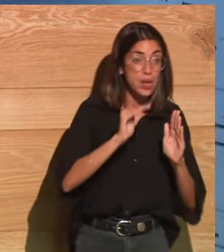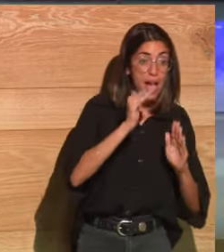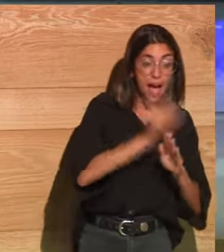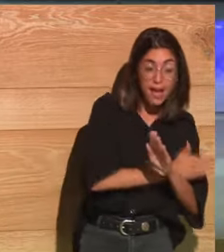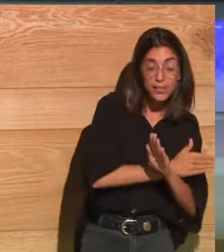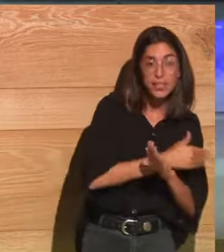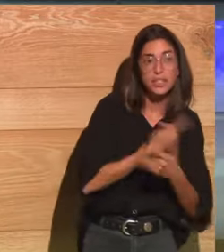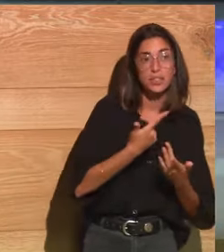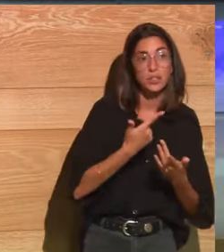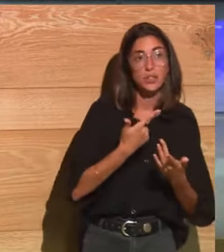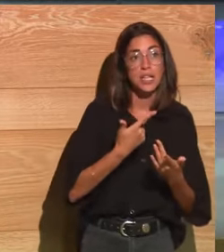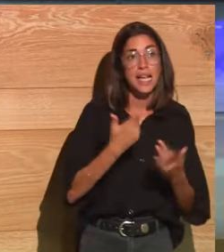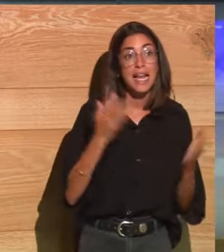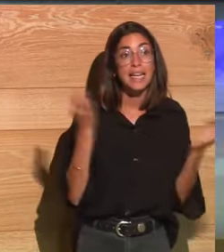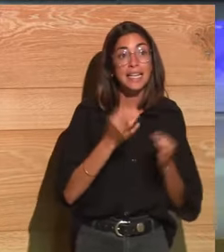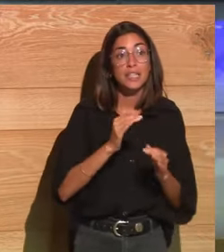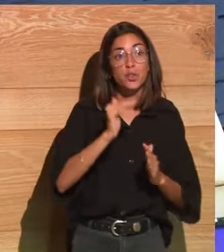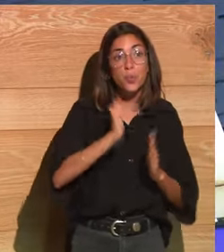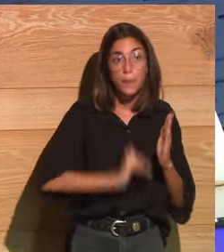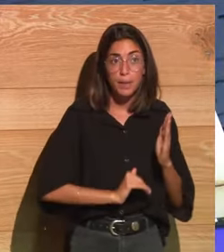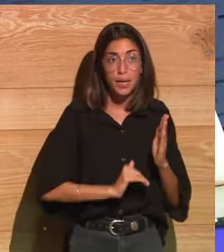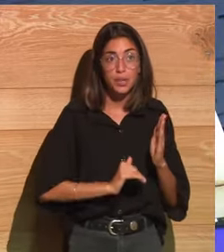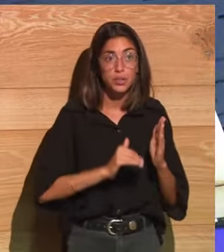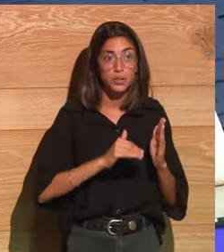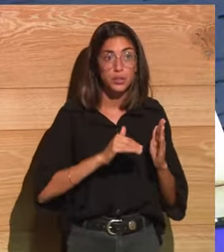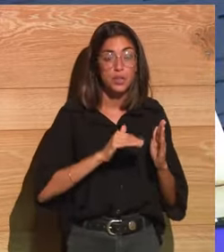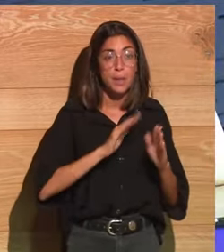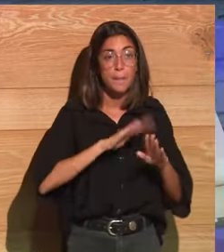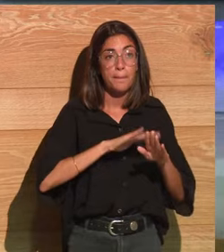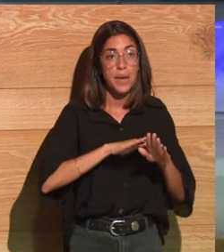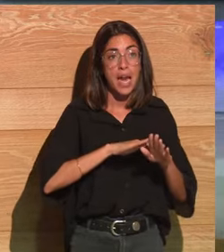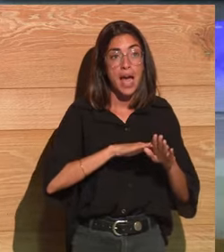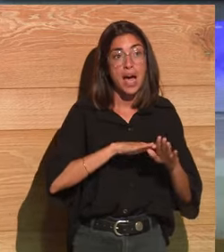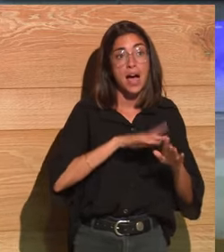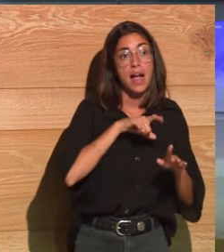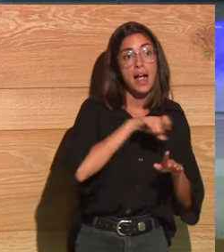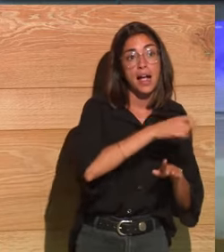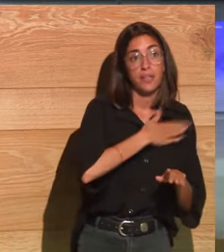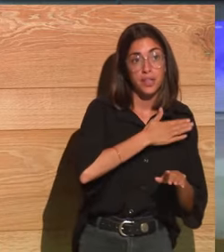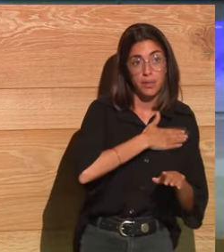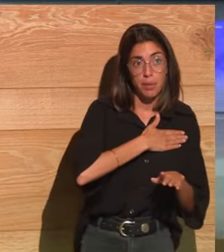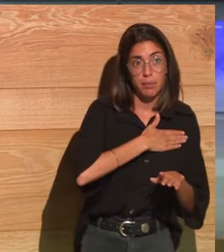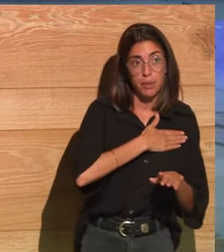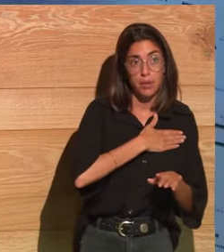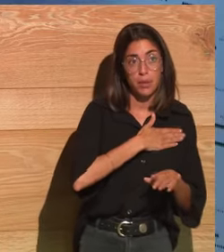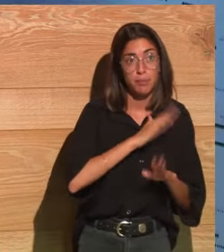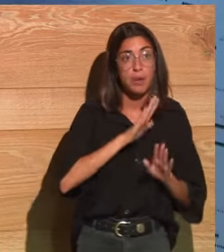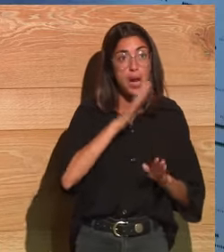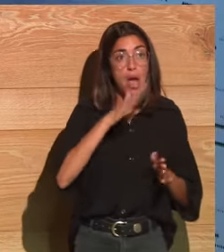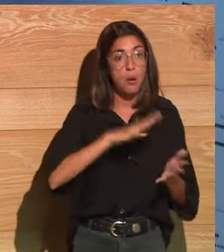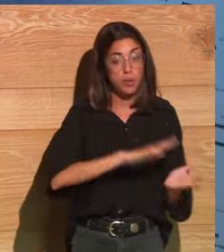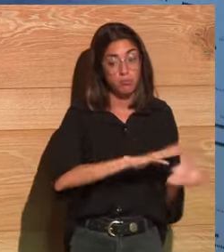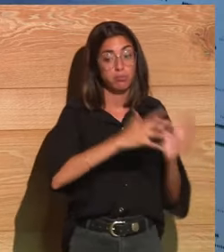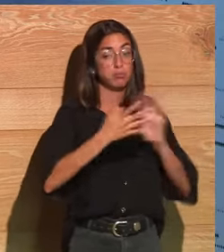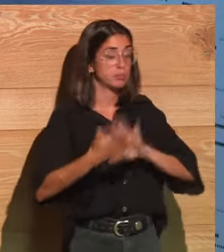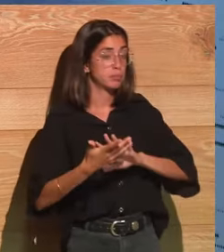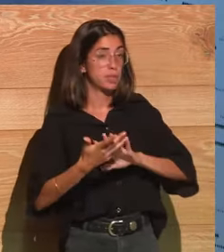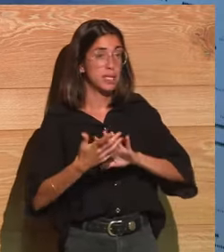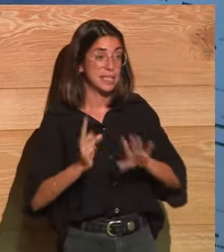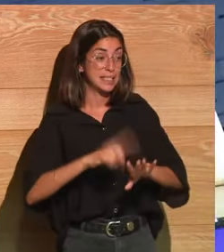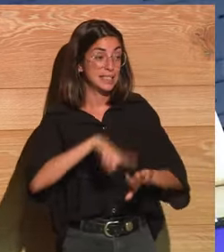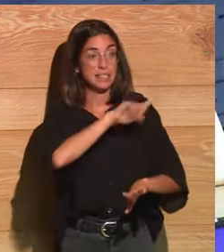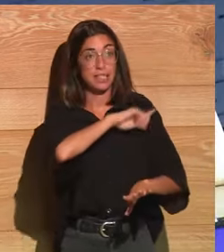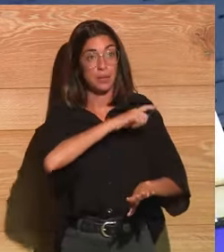menos riesgo de tener un cáncer de mama. Es uno de los factores. Ahora, ¿qué pasa? Hemos pasado a un abanico completamente extremo